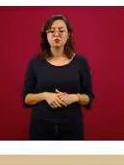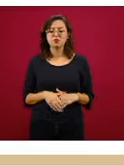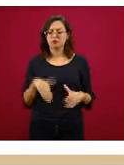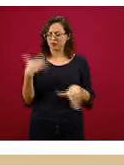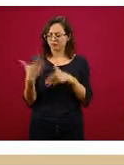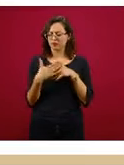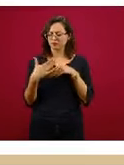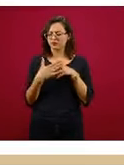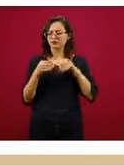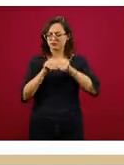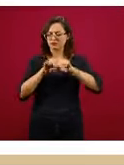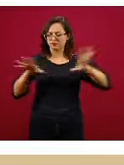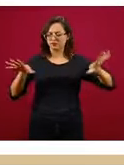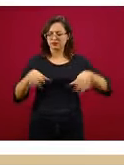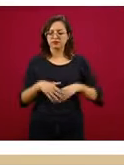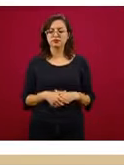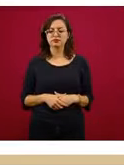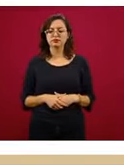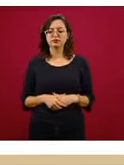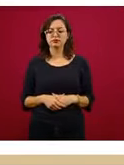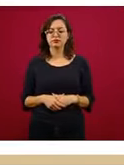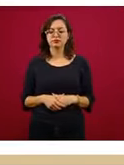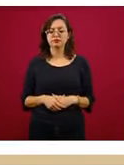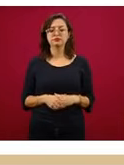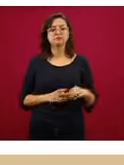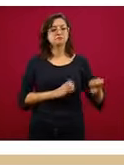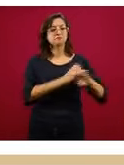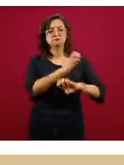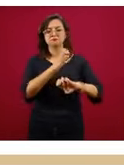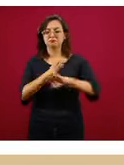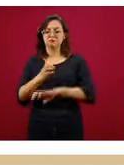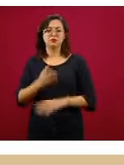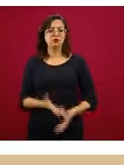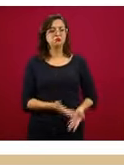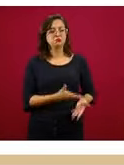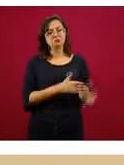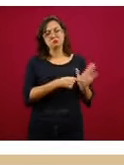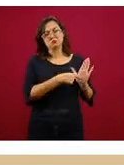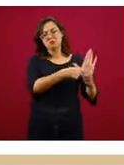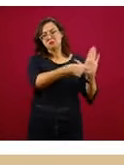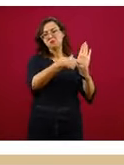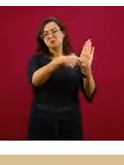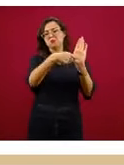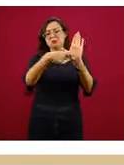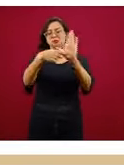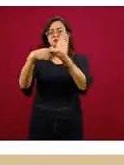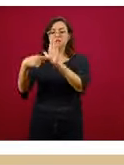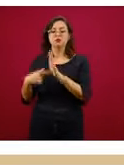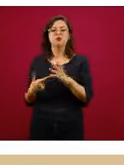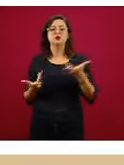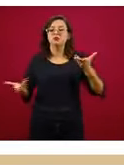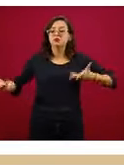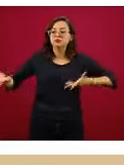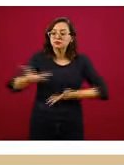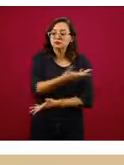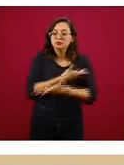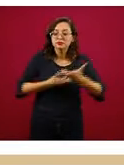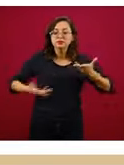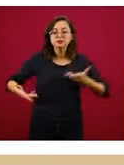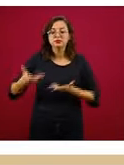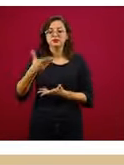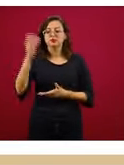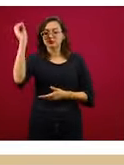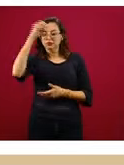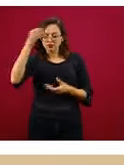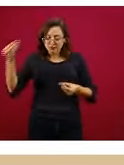ser publicados, estamos compartiendo con los estados, recibiendo comentarios de los diferentes estados, tratando